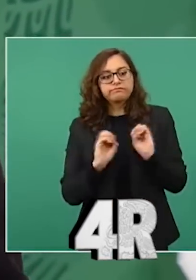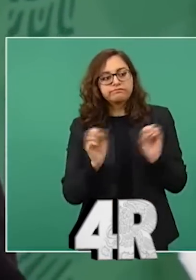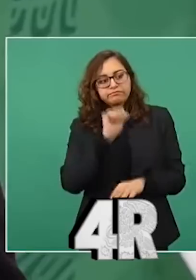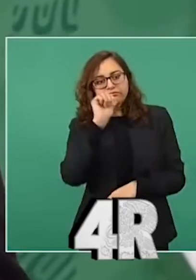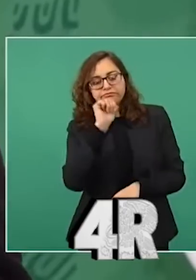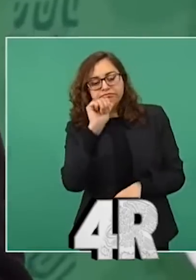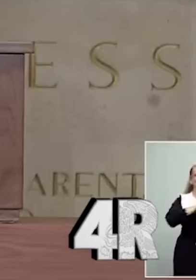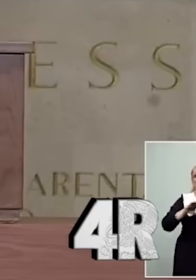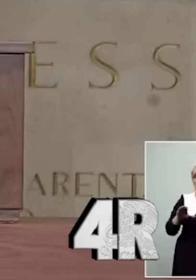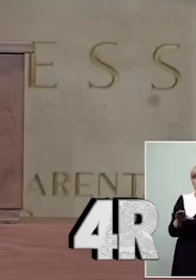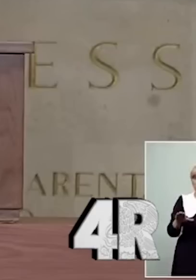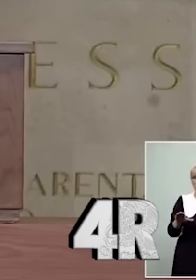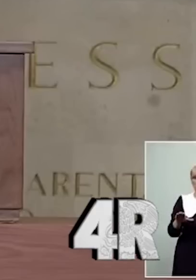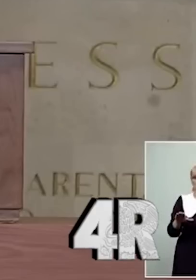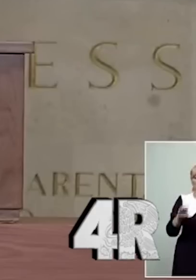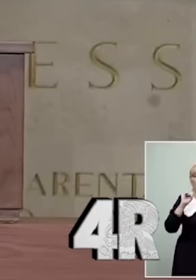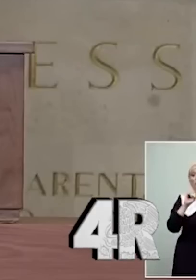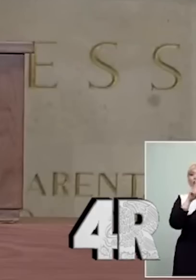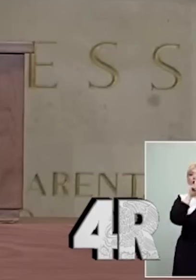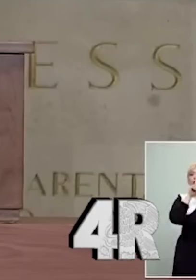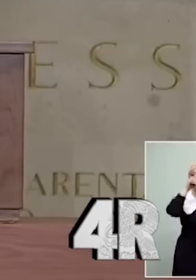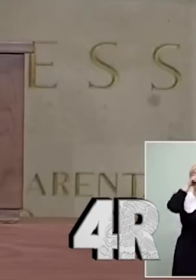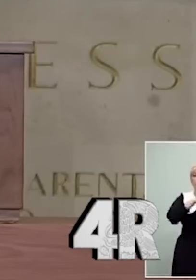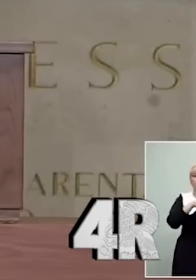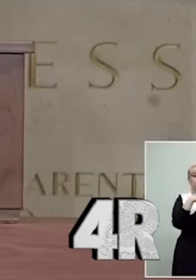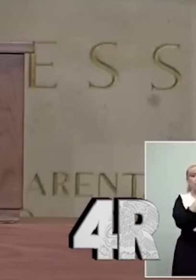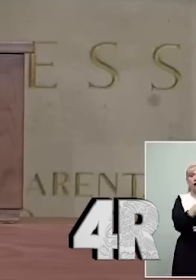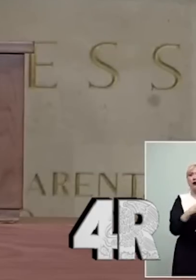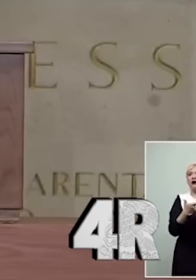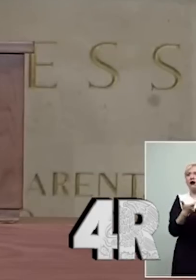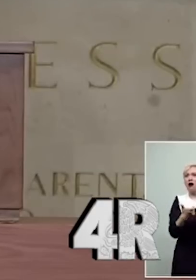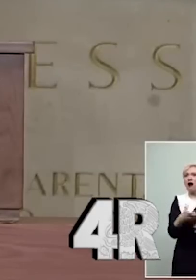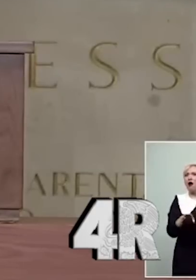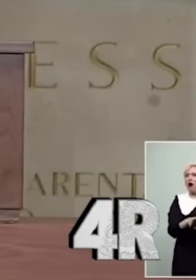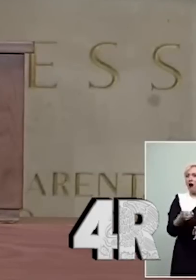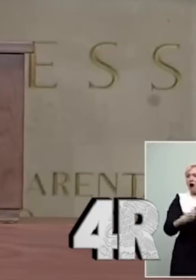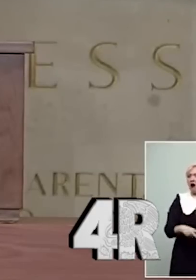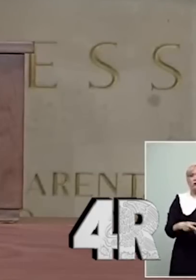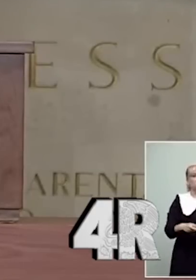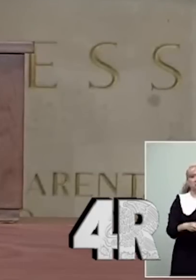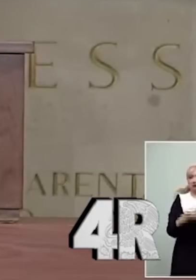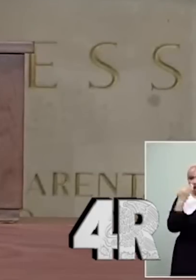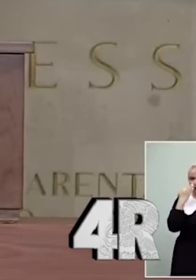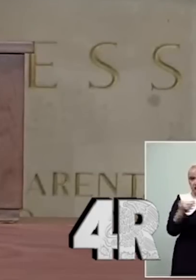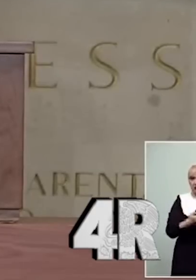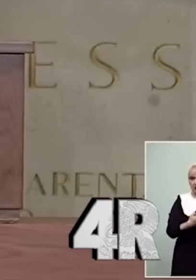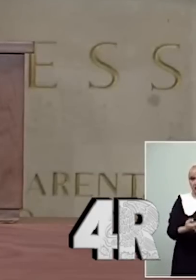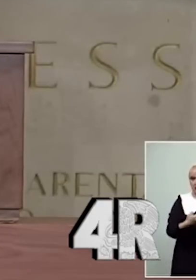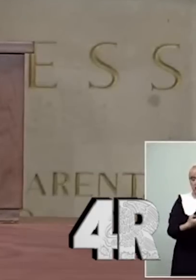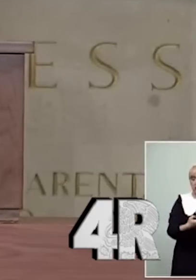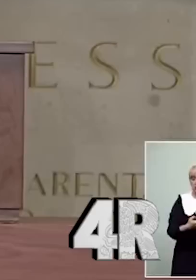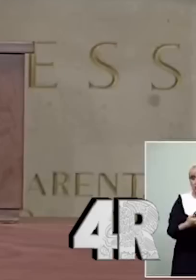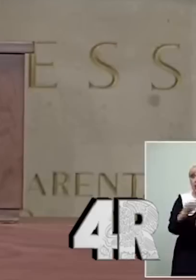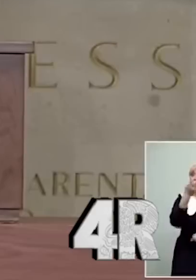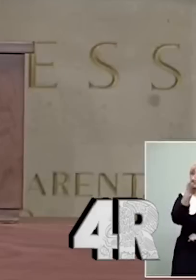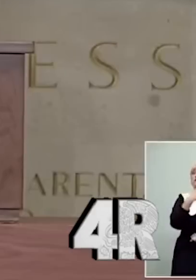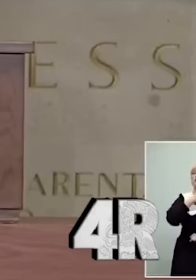Poder Judicial está aportando de su parte para dar excelentes noticias y sentar las bases de la